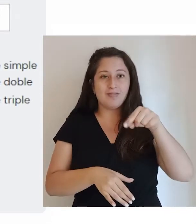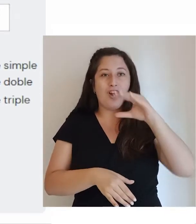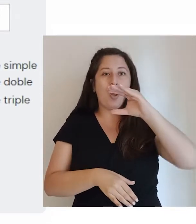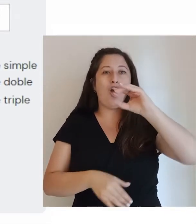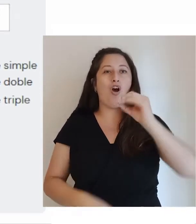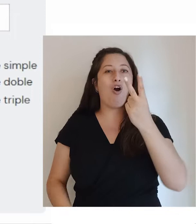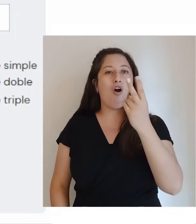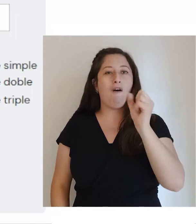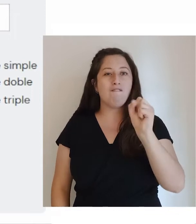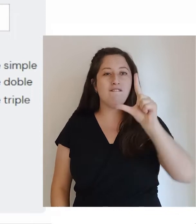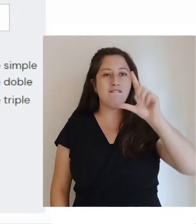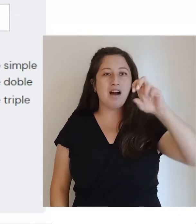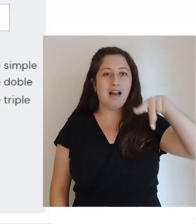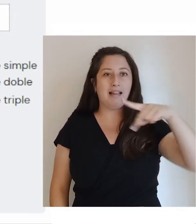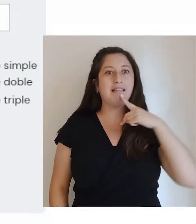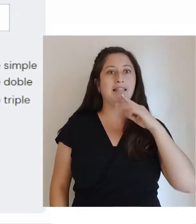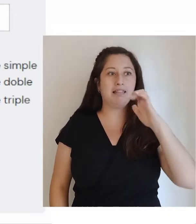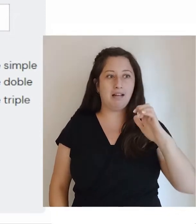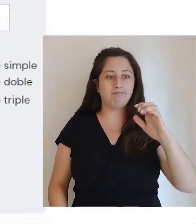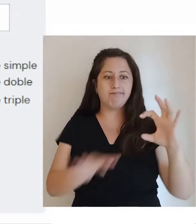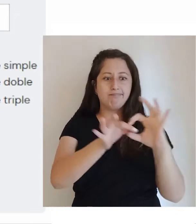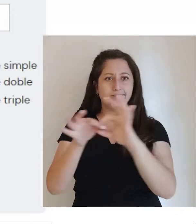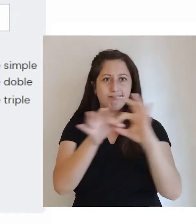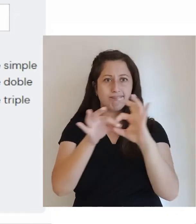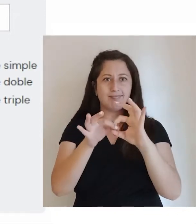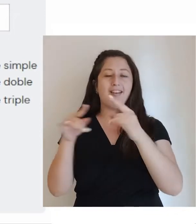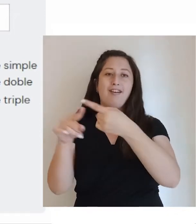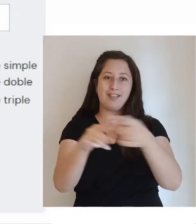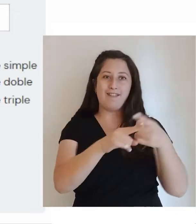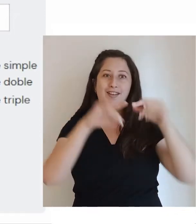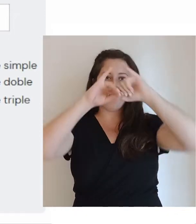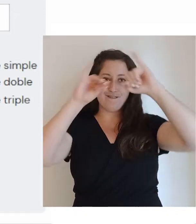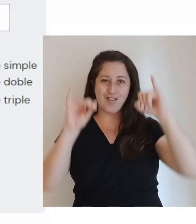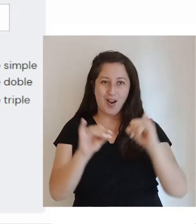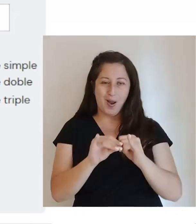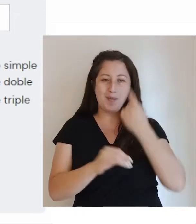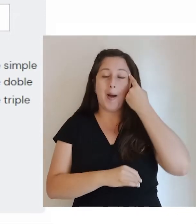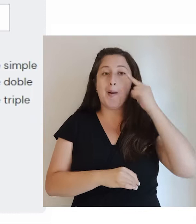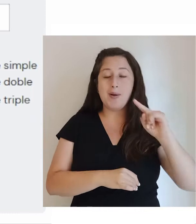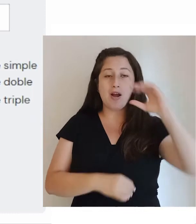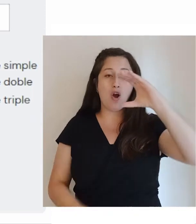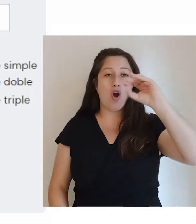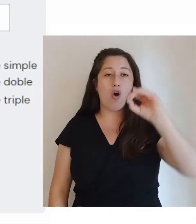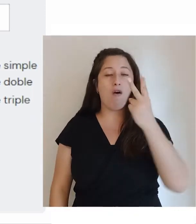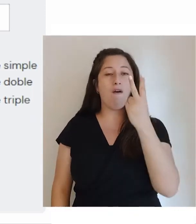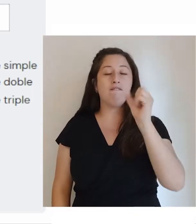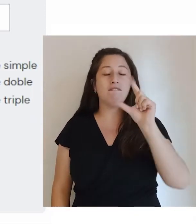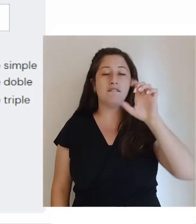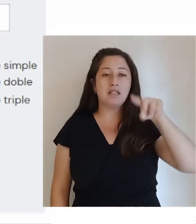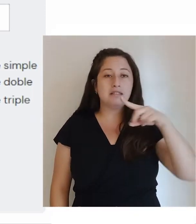covalente. Existen diversos tipos de enlaces, pero en un enlace covalente,